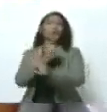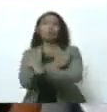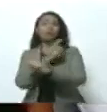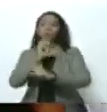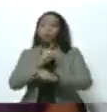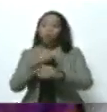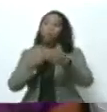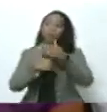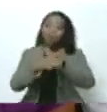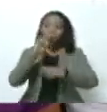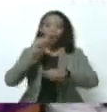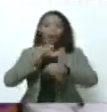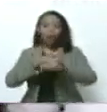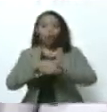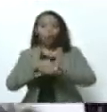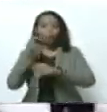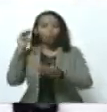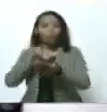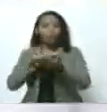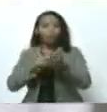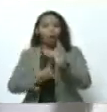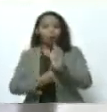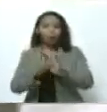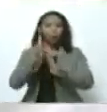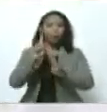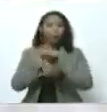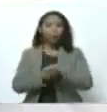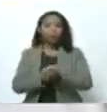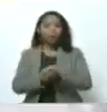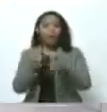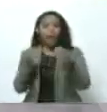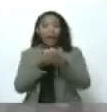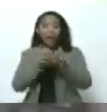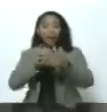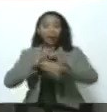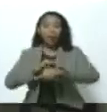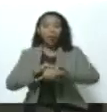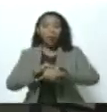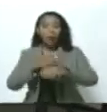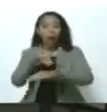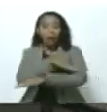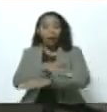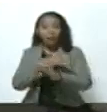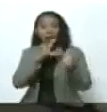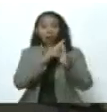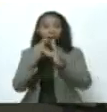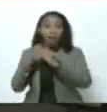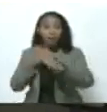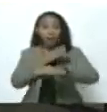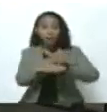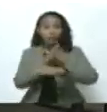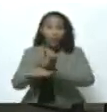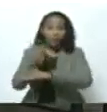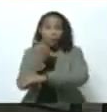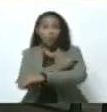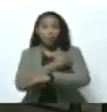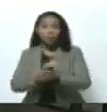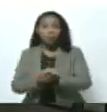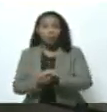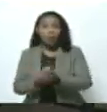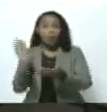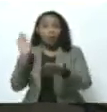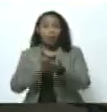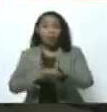Vamos, Héctor, Miranda. Tiene que subir. Así será. Y el equipo médico va calle por calle, casa por casa a buscar para tienes vacunar. Tienes que guindarte las